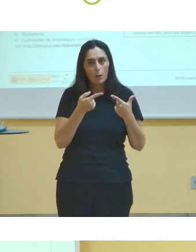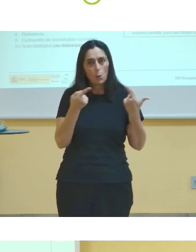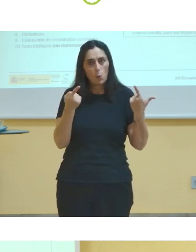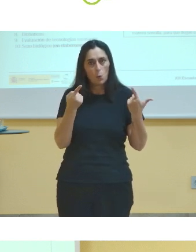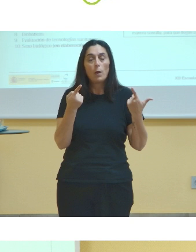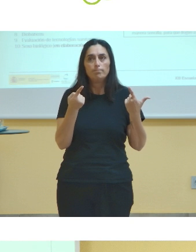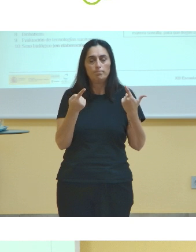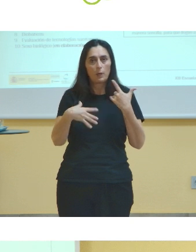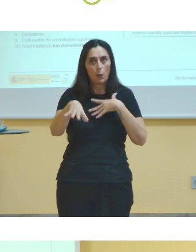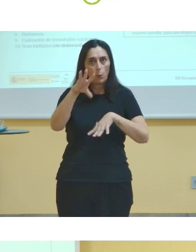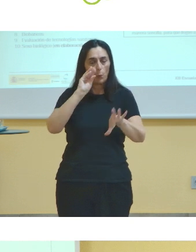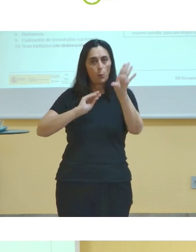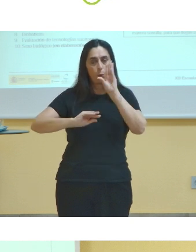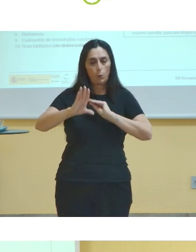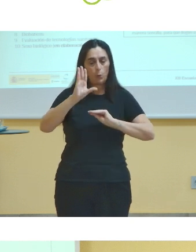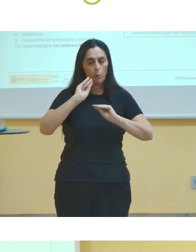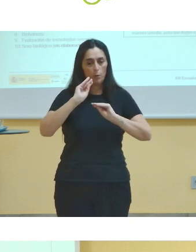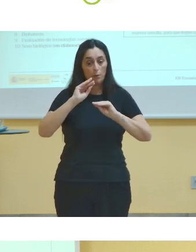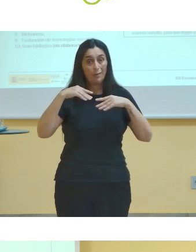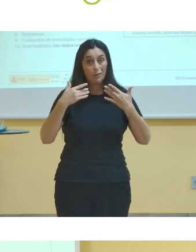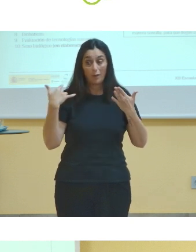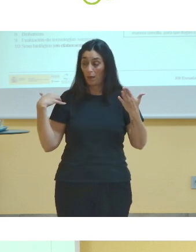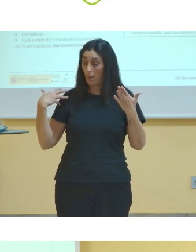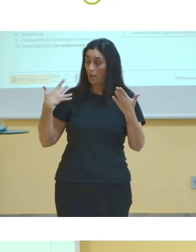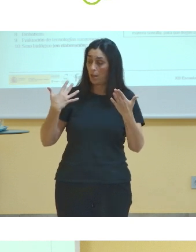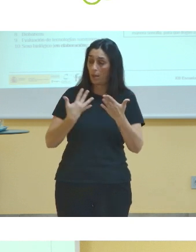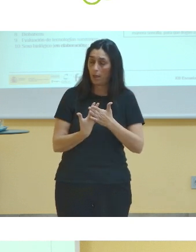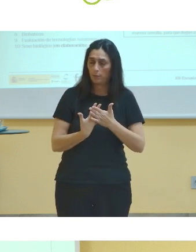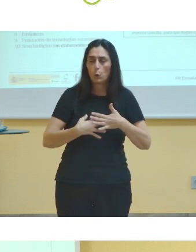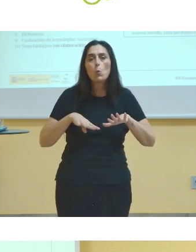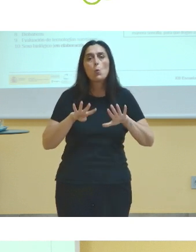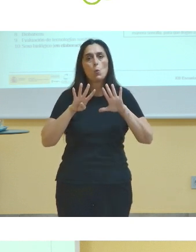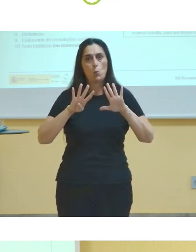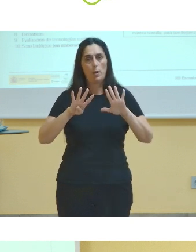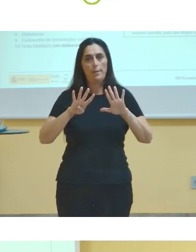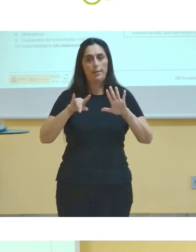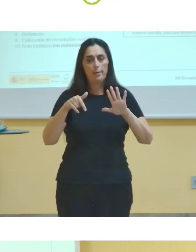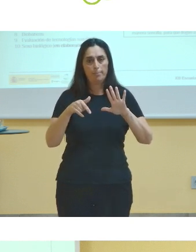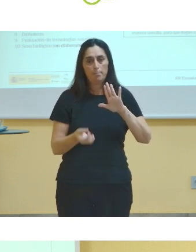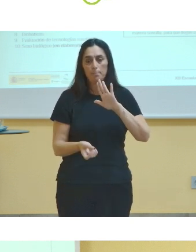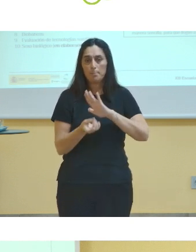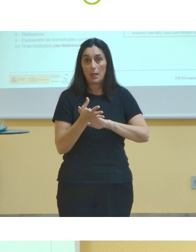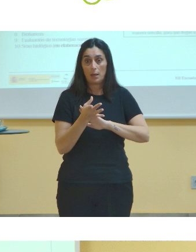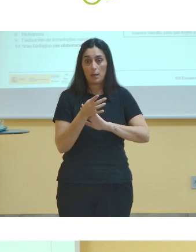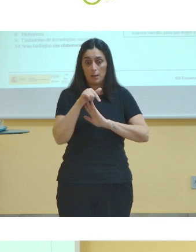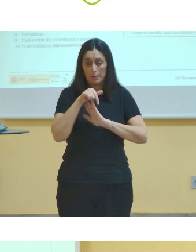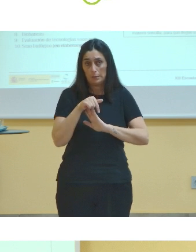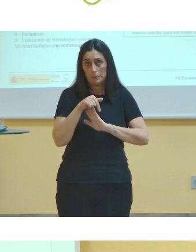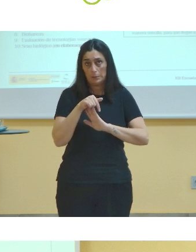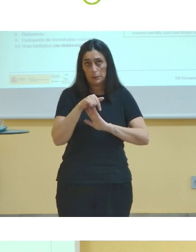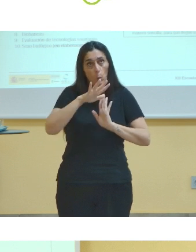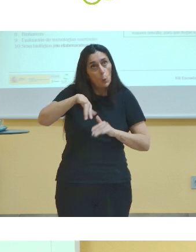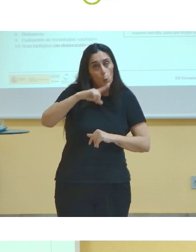entre por los ojos, etcétera. Entonces, hasta la fecha hemos editado 9 cuadernos y ahora mismo a finales de año saldrá